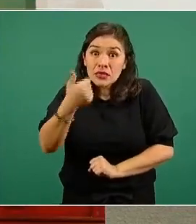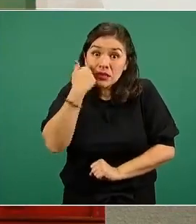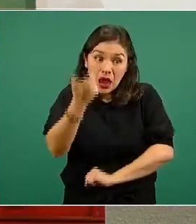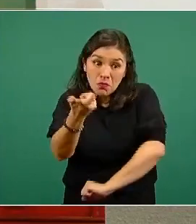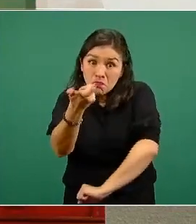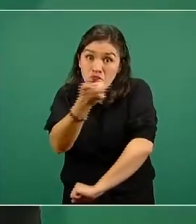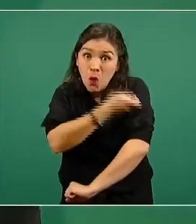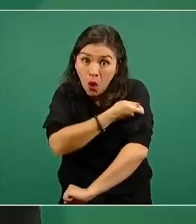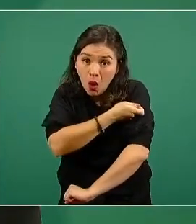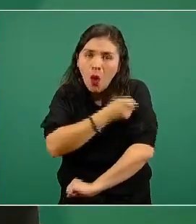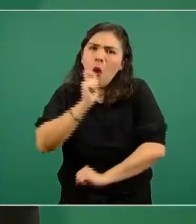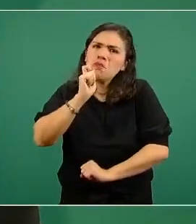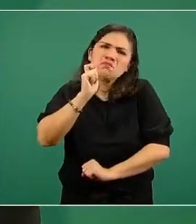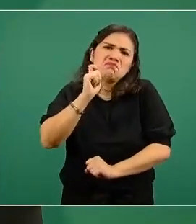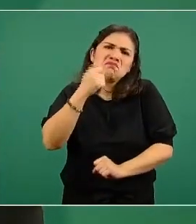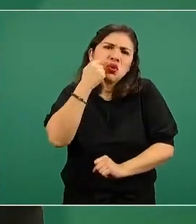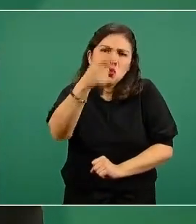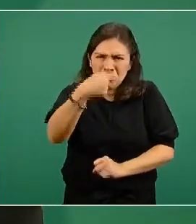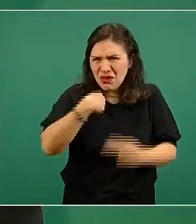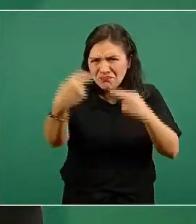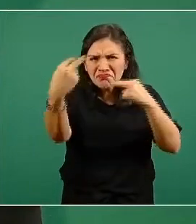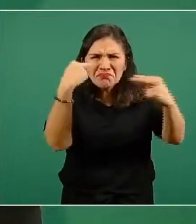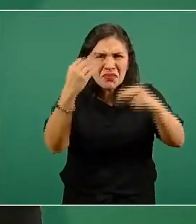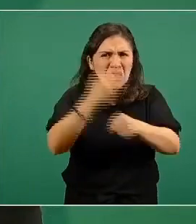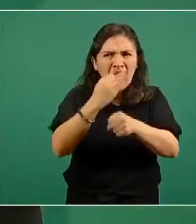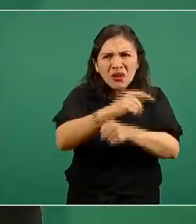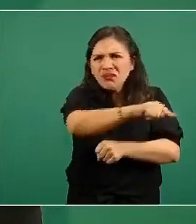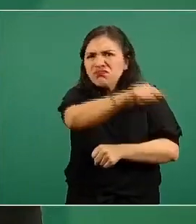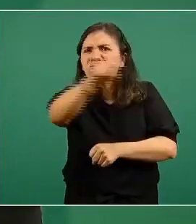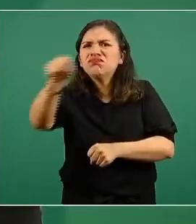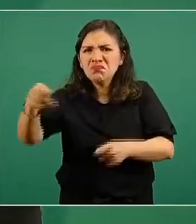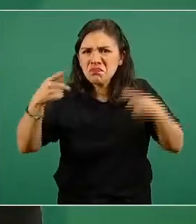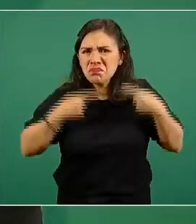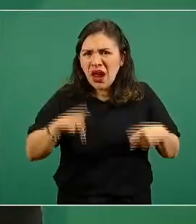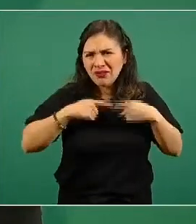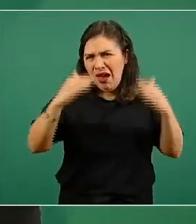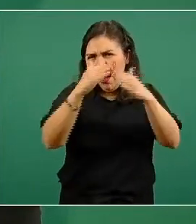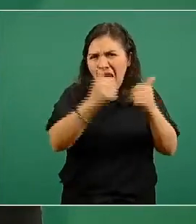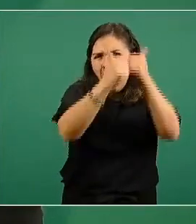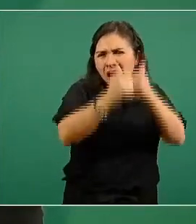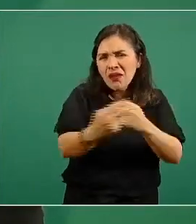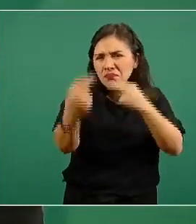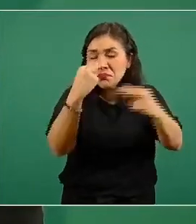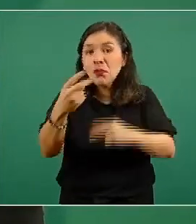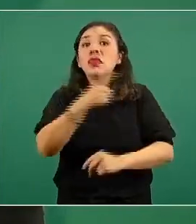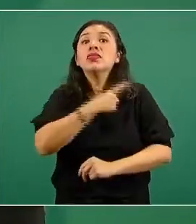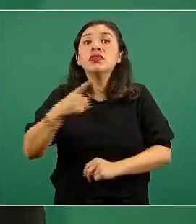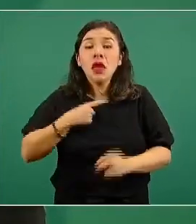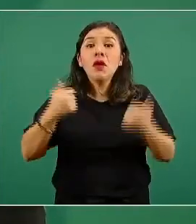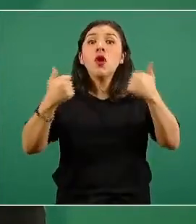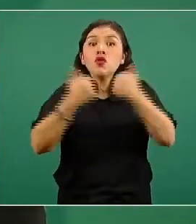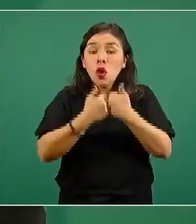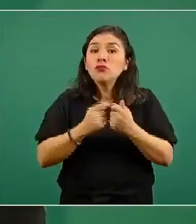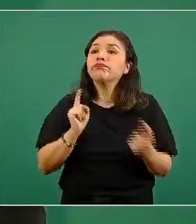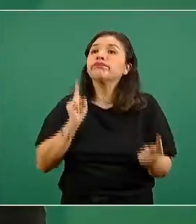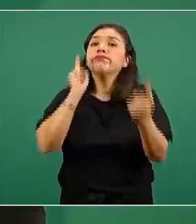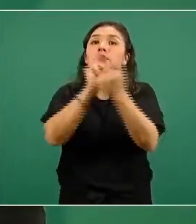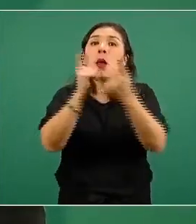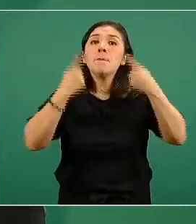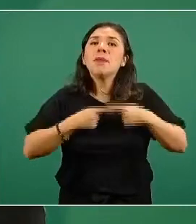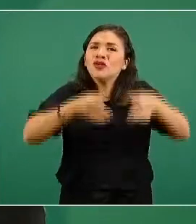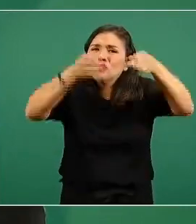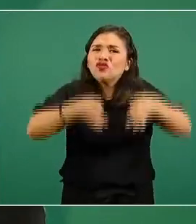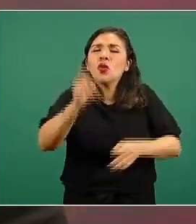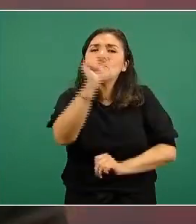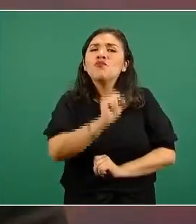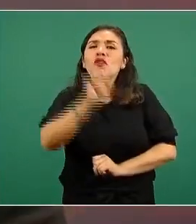usted que nos está viendo ahorita en casa, se lo aplique con personas que son